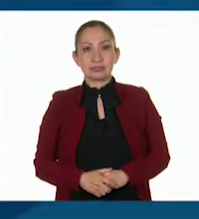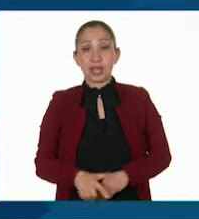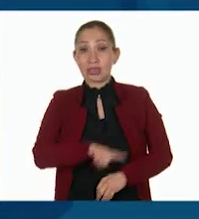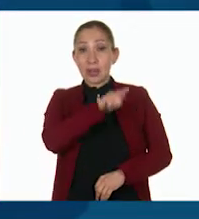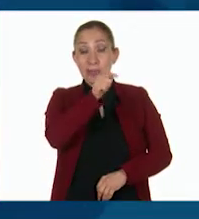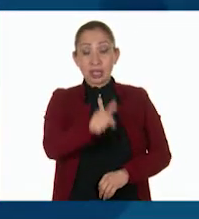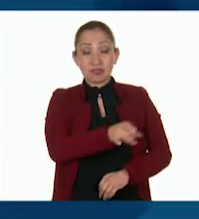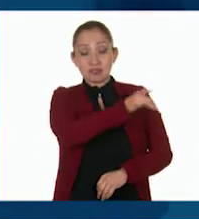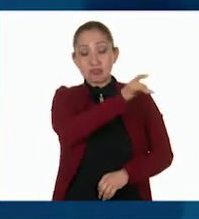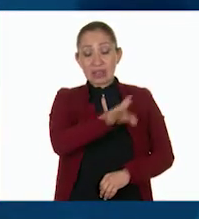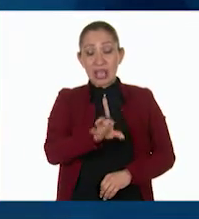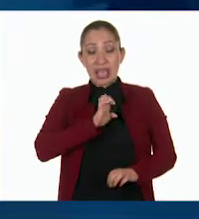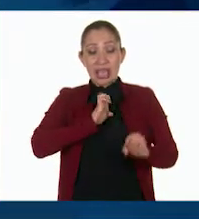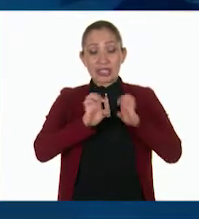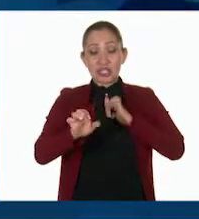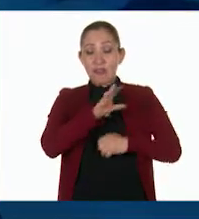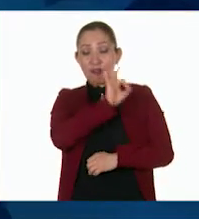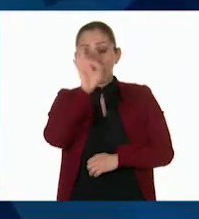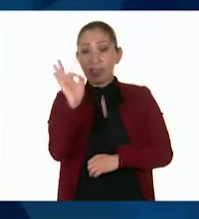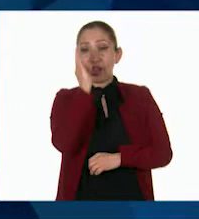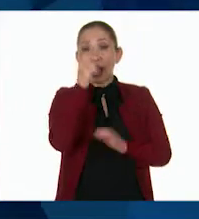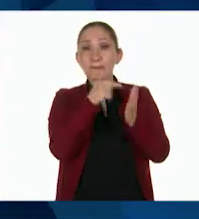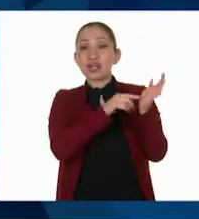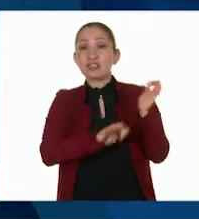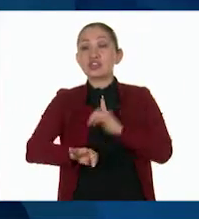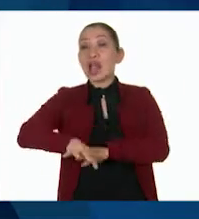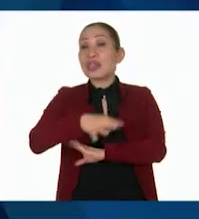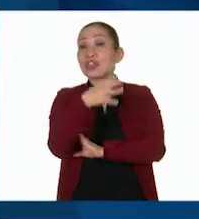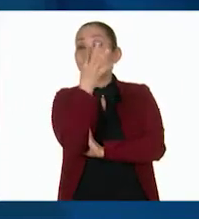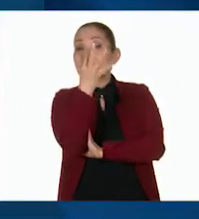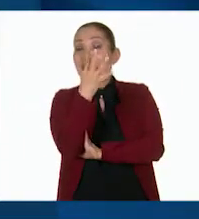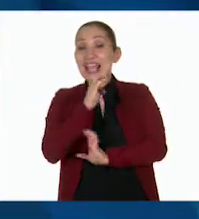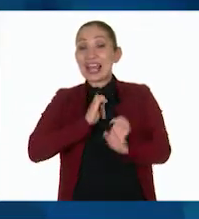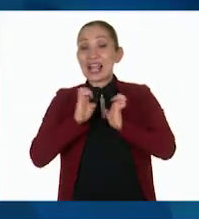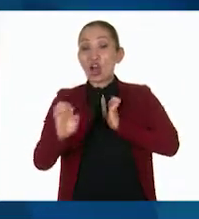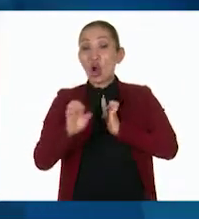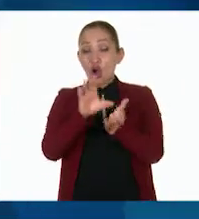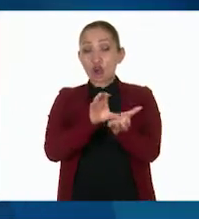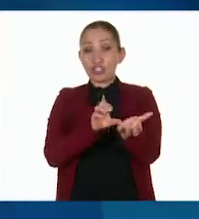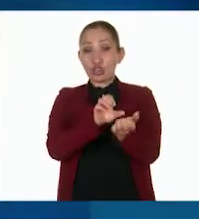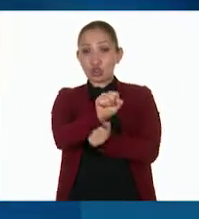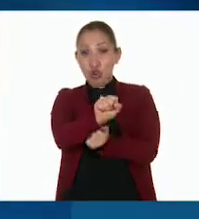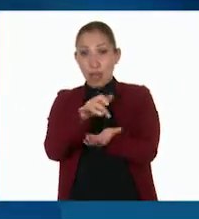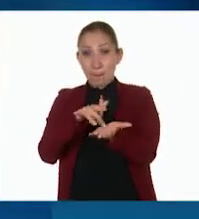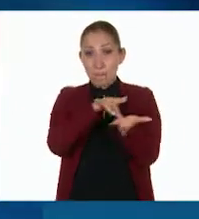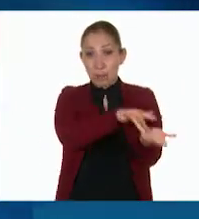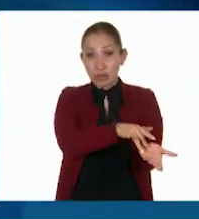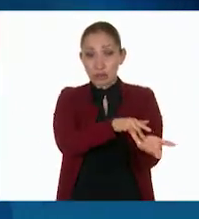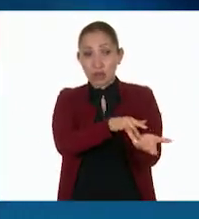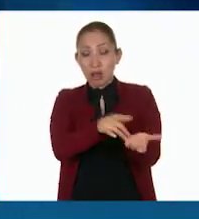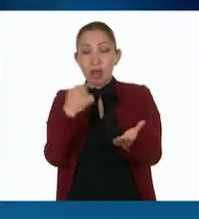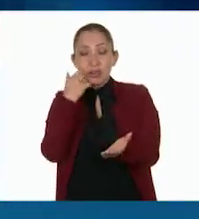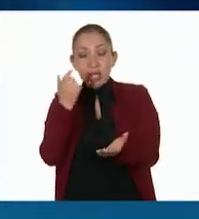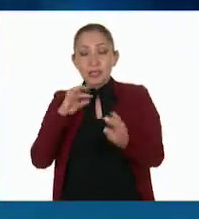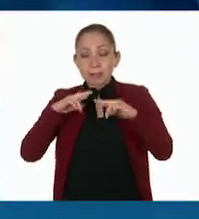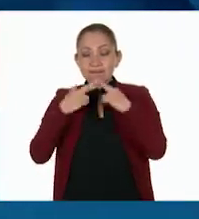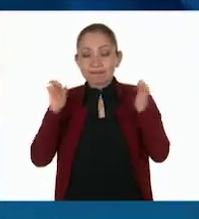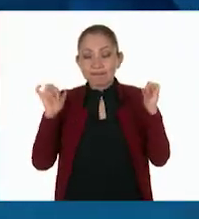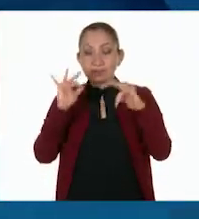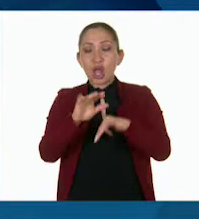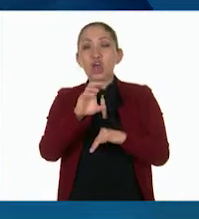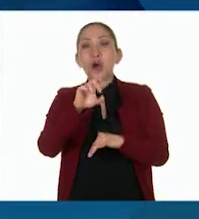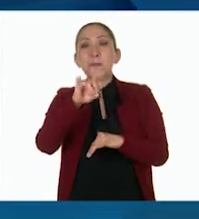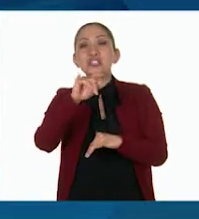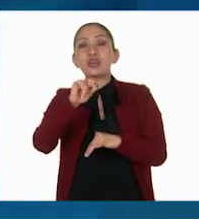Después de la derrota del Ejército Federal en 1914, el Ejército Constitucionalista propugnó por la Convención de